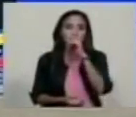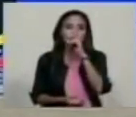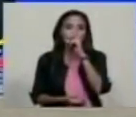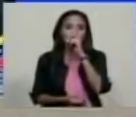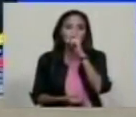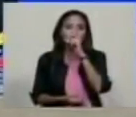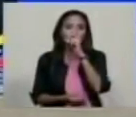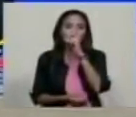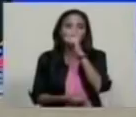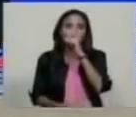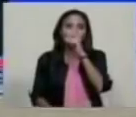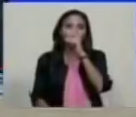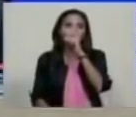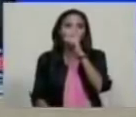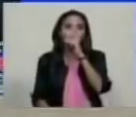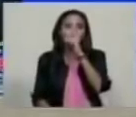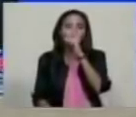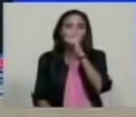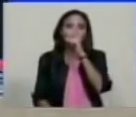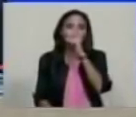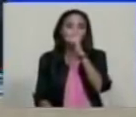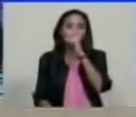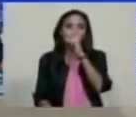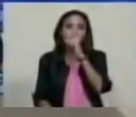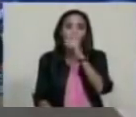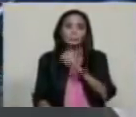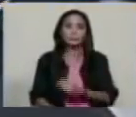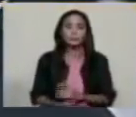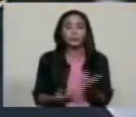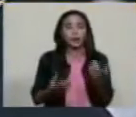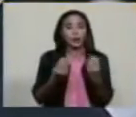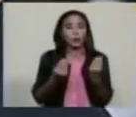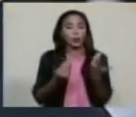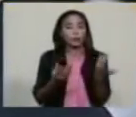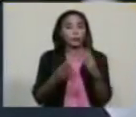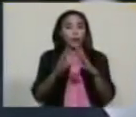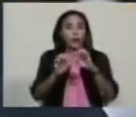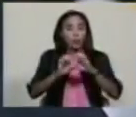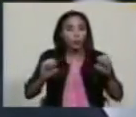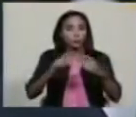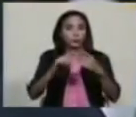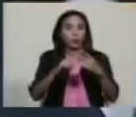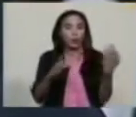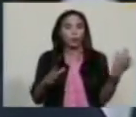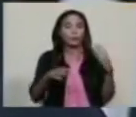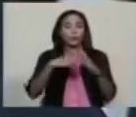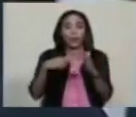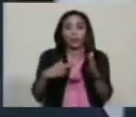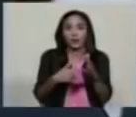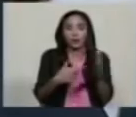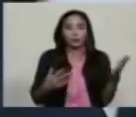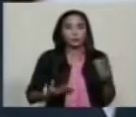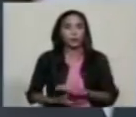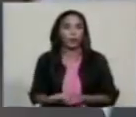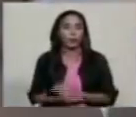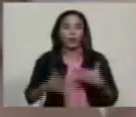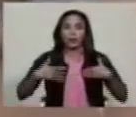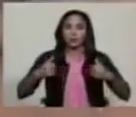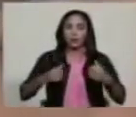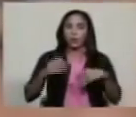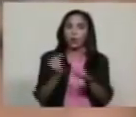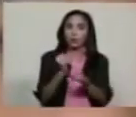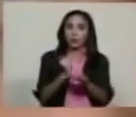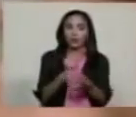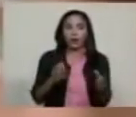educación, de la cultura, de la salud, del derecho a la vivienda, del derecho a la recreación, del derecho al trabajo de nuestro